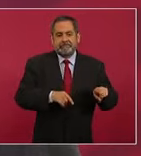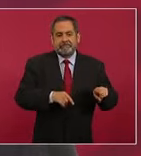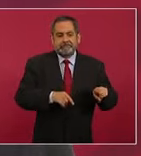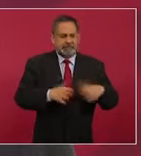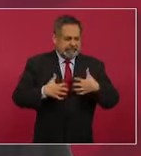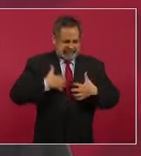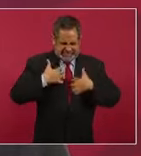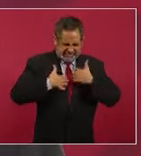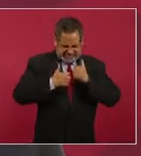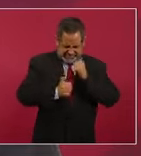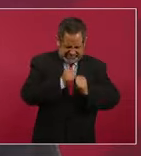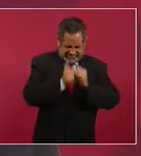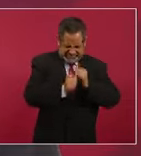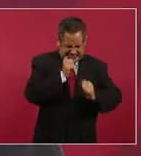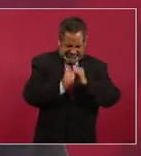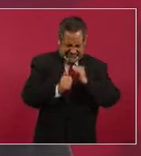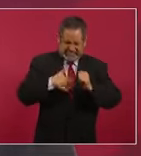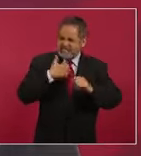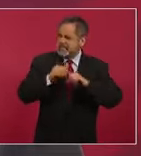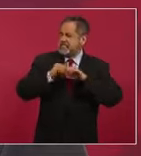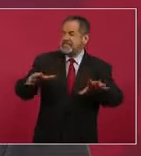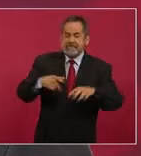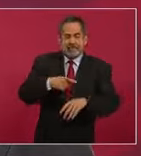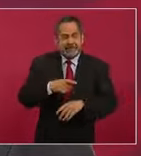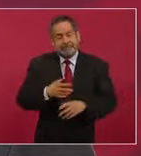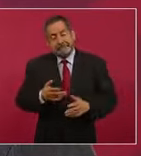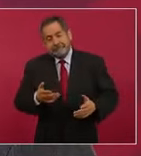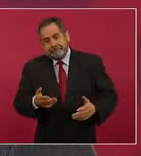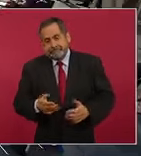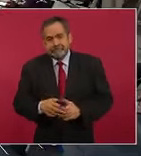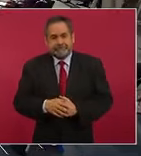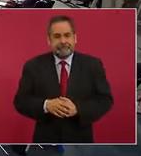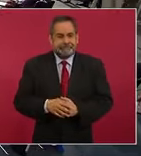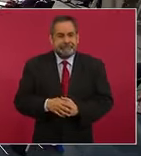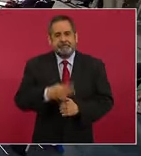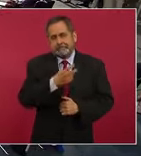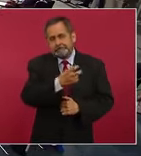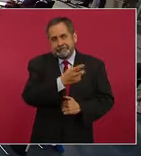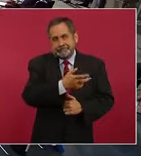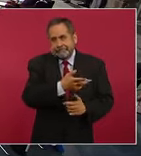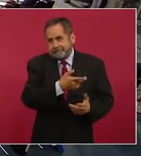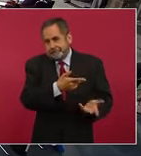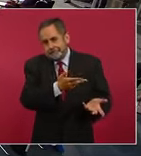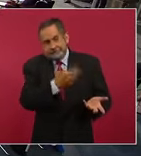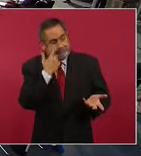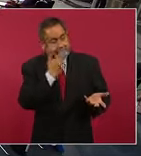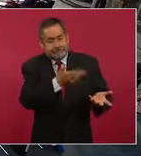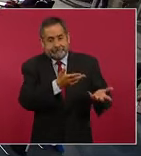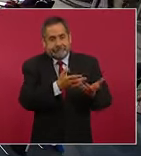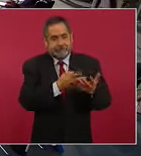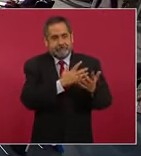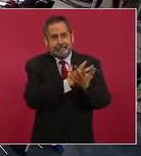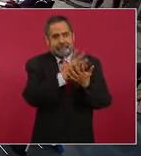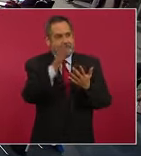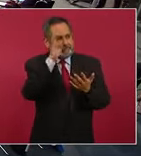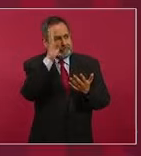con enojo, con coraje, y por eso los excesos,